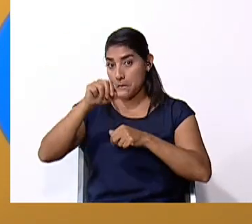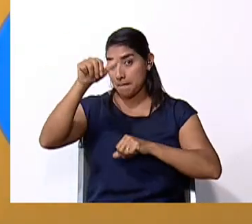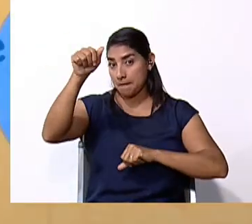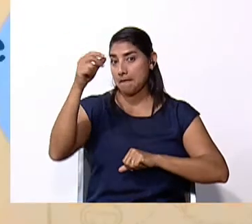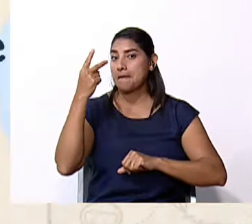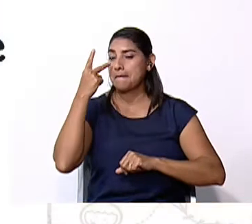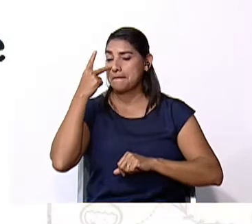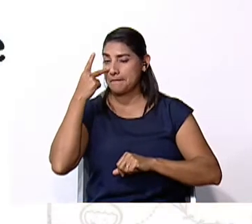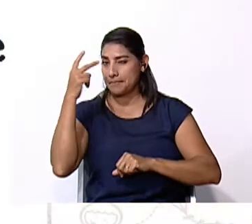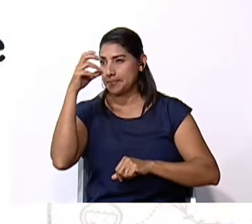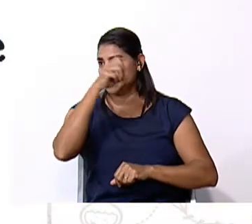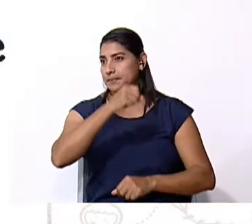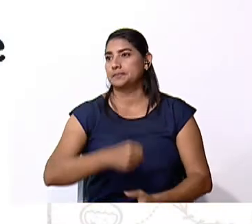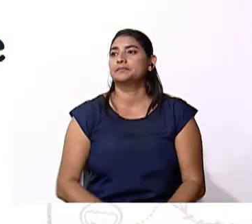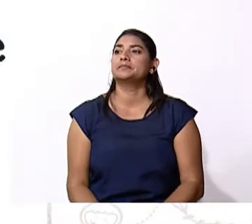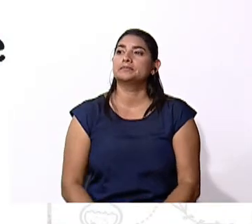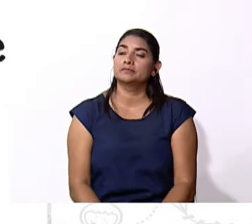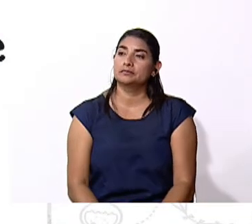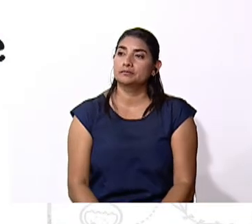pictórico.